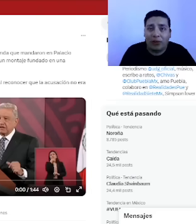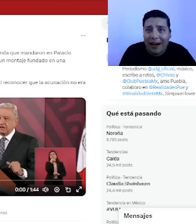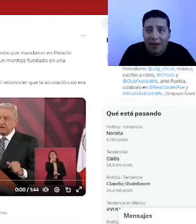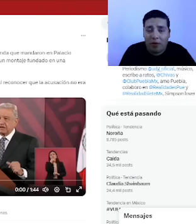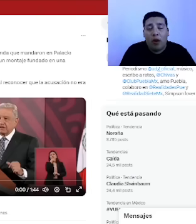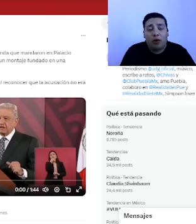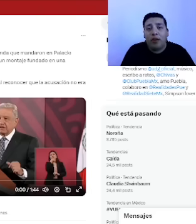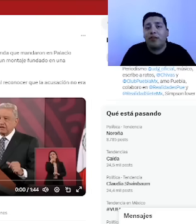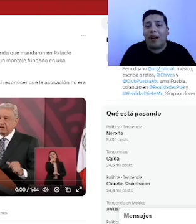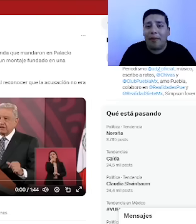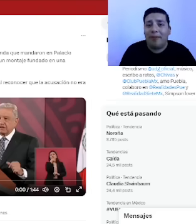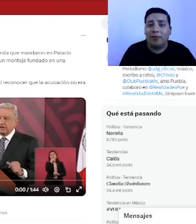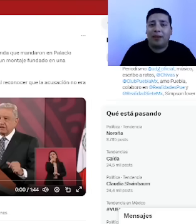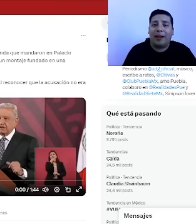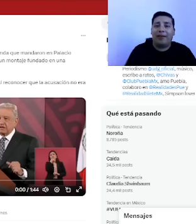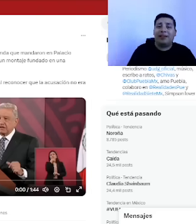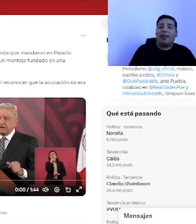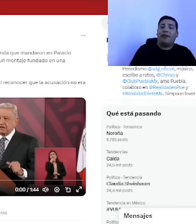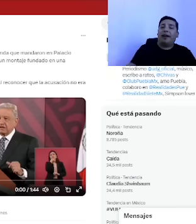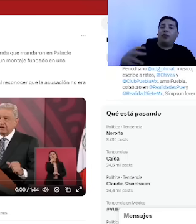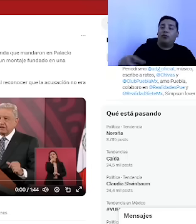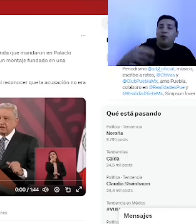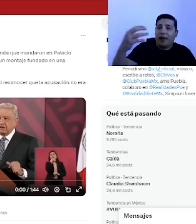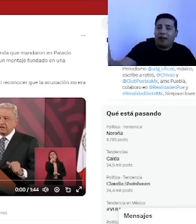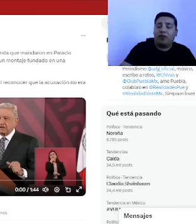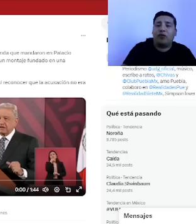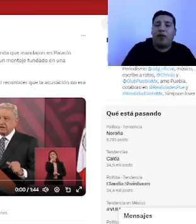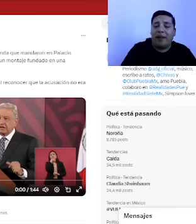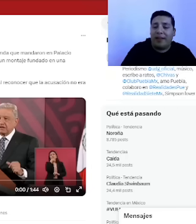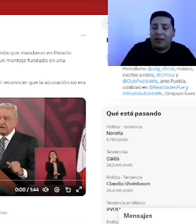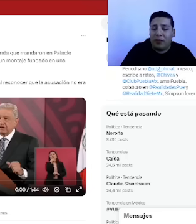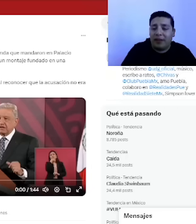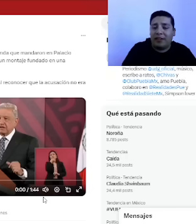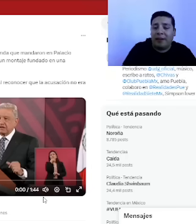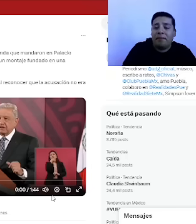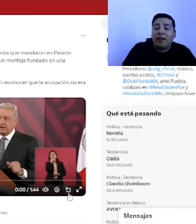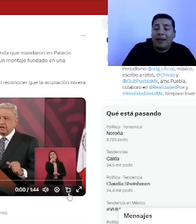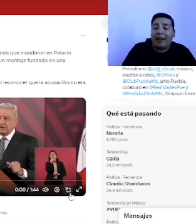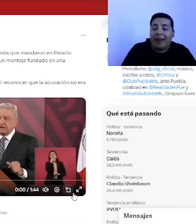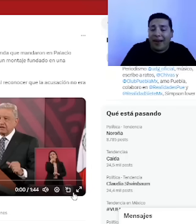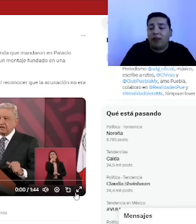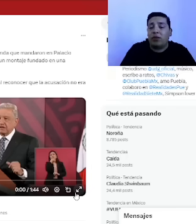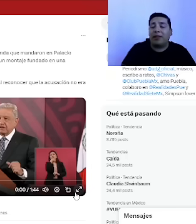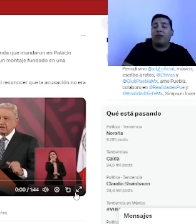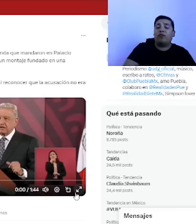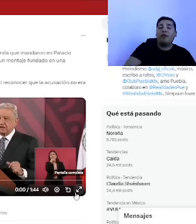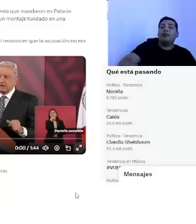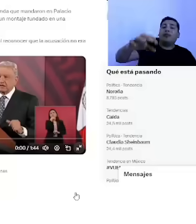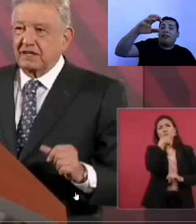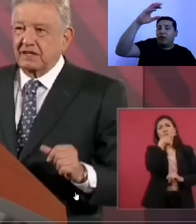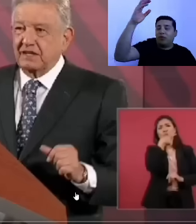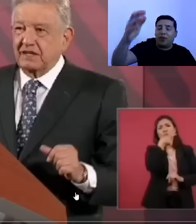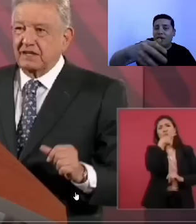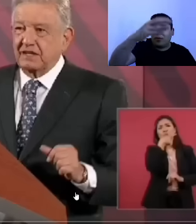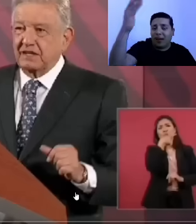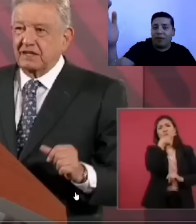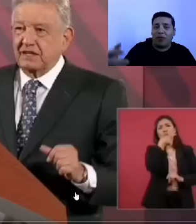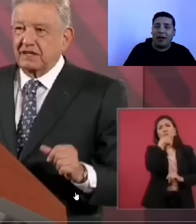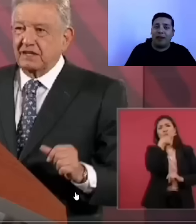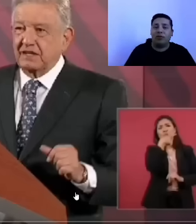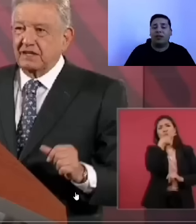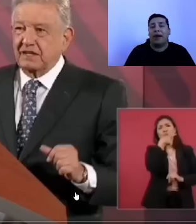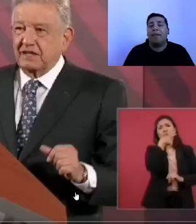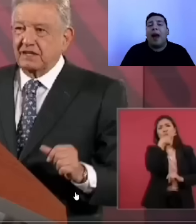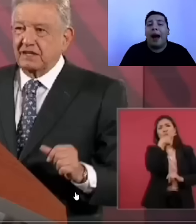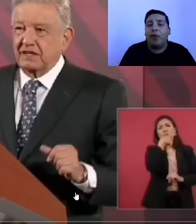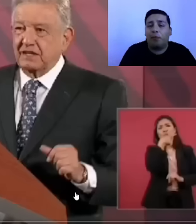acusa. Al contrario, todos sabemos que Cabeza de Vaca tuvo nexos con la delincuencia y que de hecho hasta los mismos Estados Unidos,